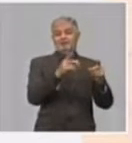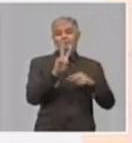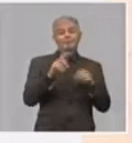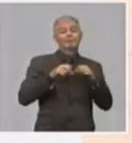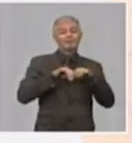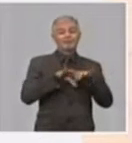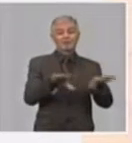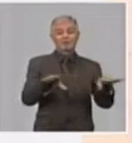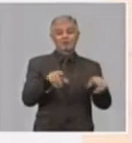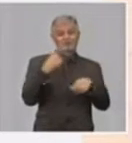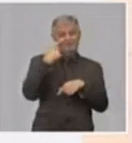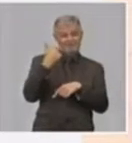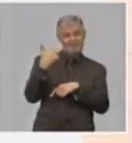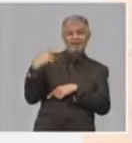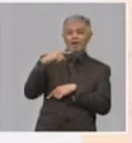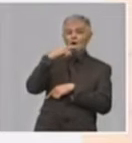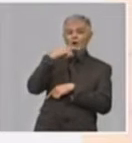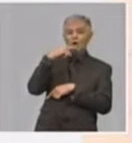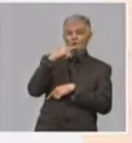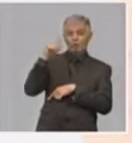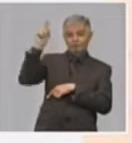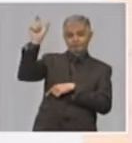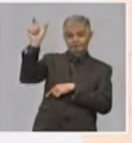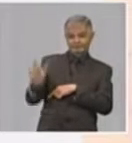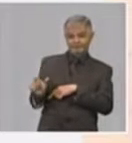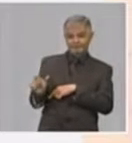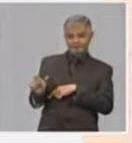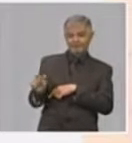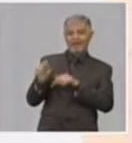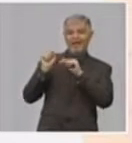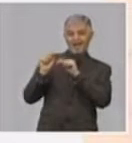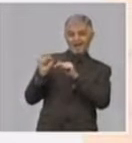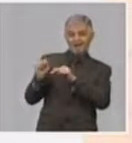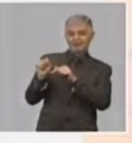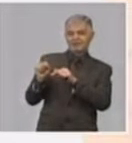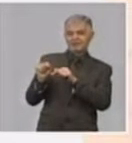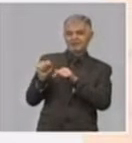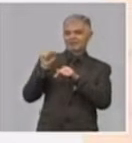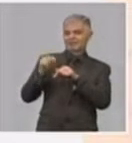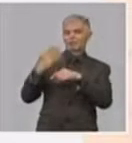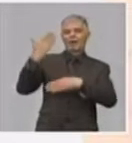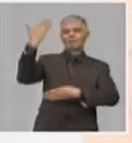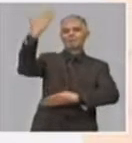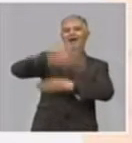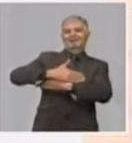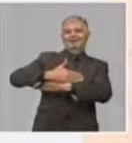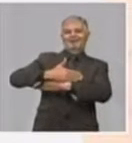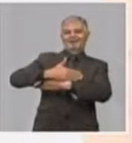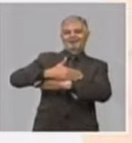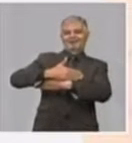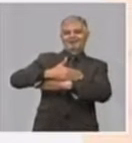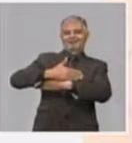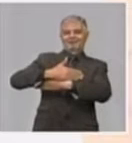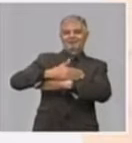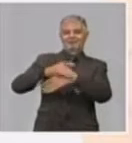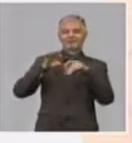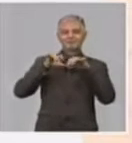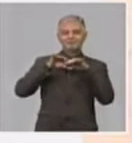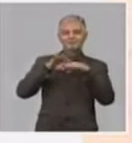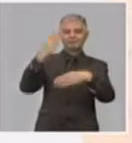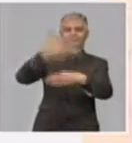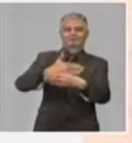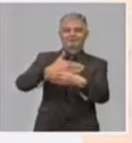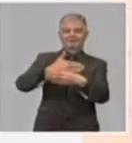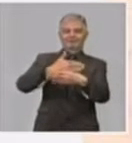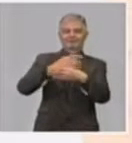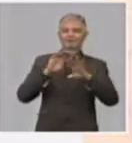como esa barra en rojo, es ponerle justamente una barrera al virus lo mayor posible. Estamos hablando de todas las medidas que hemos tomado, yo